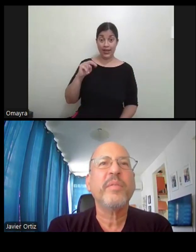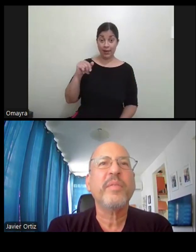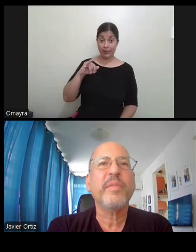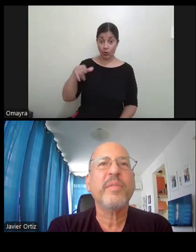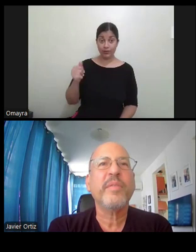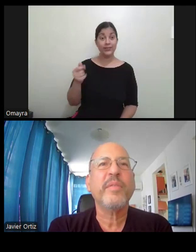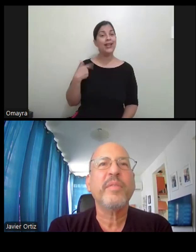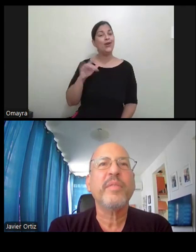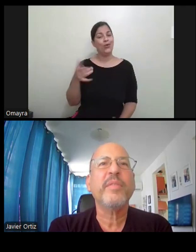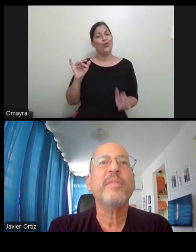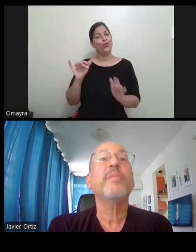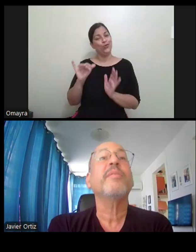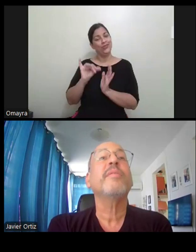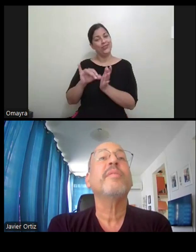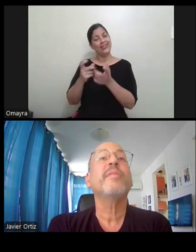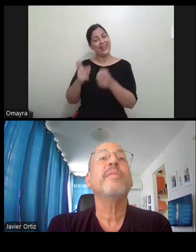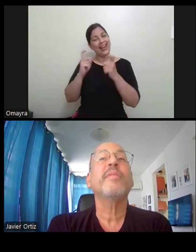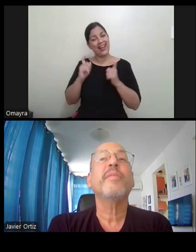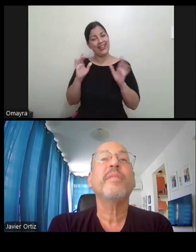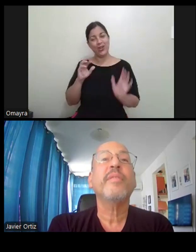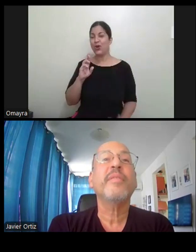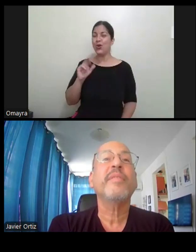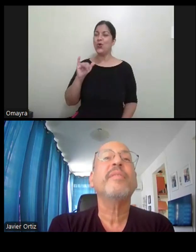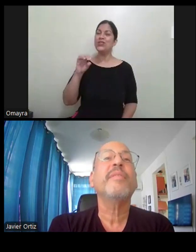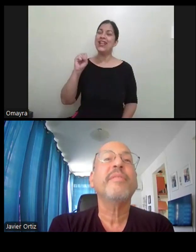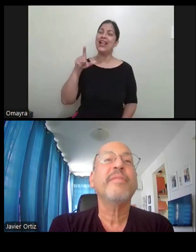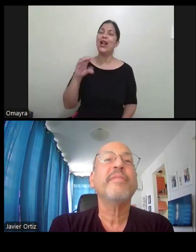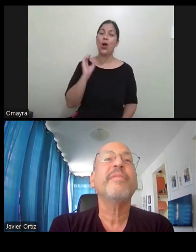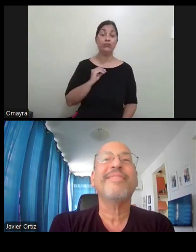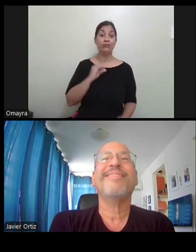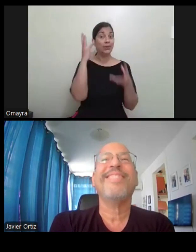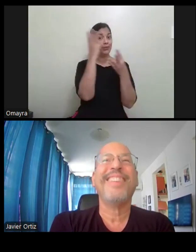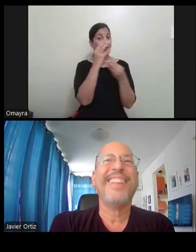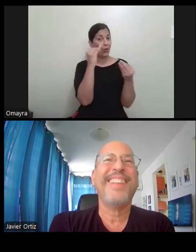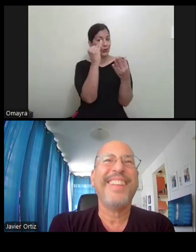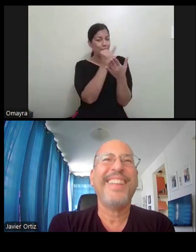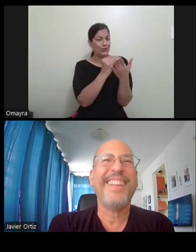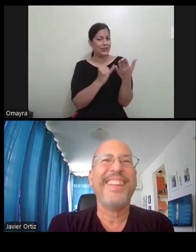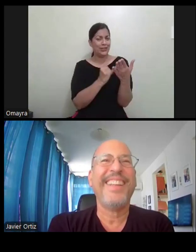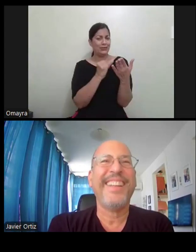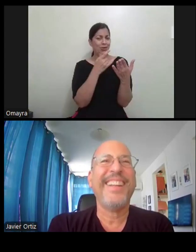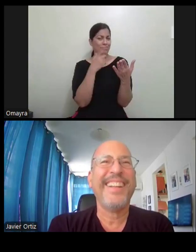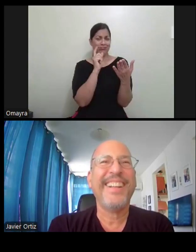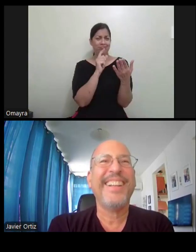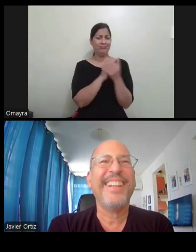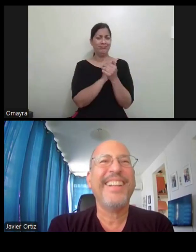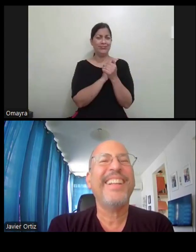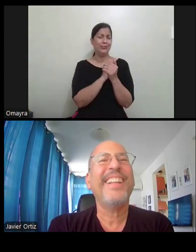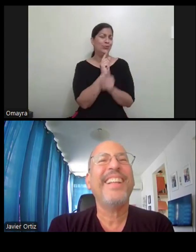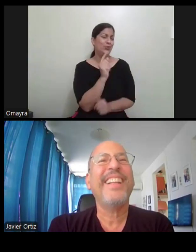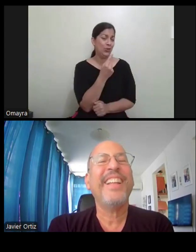regalito. Esto fue un ruchero. ¡Qué bello! Un diseño exclusivo. de Ruchelo, va de José Lo